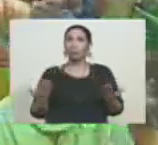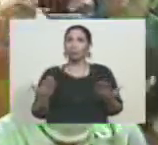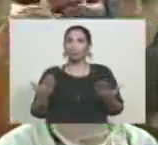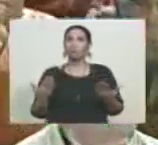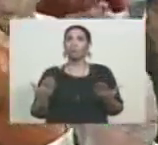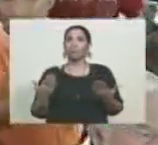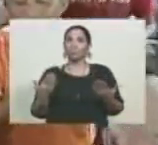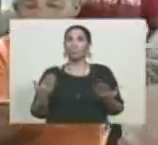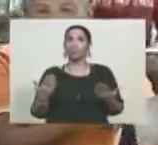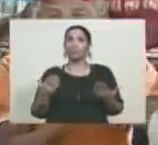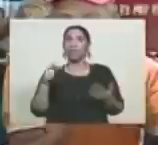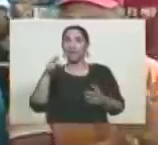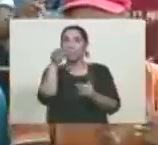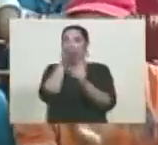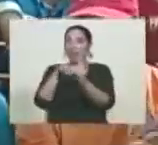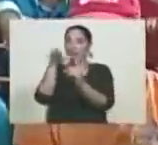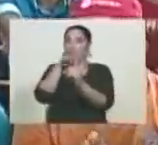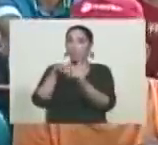Nadie se llama engaño.